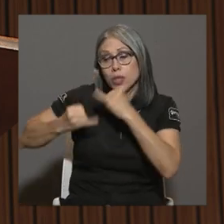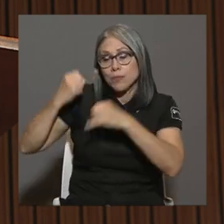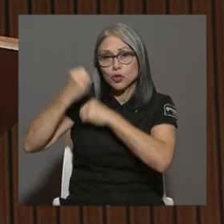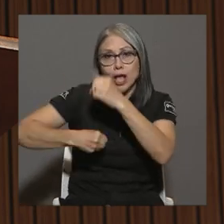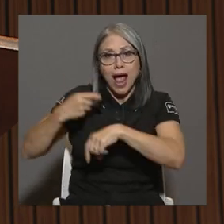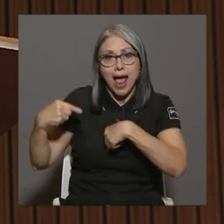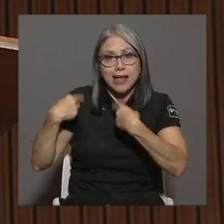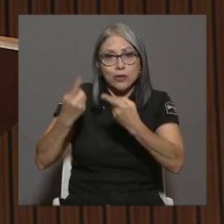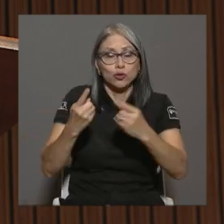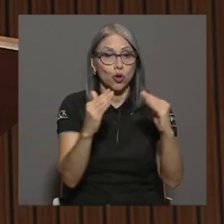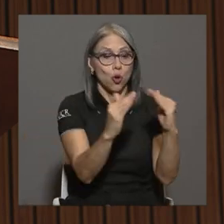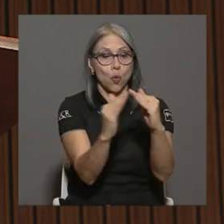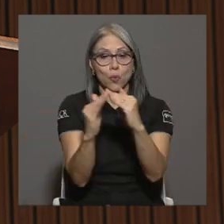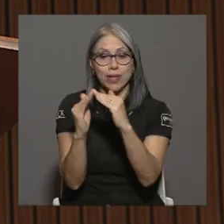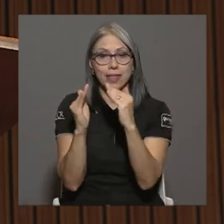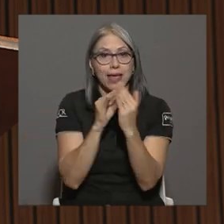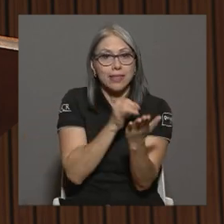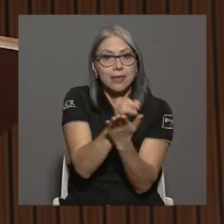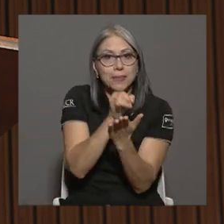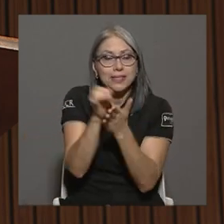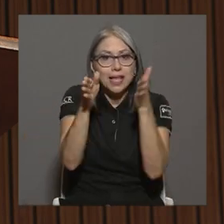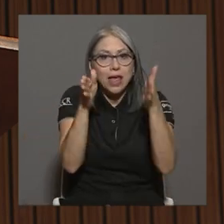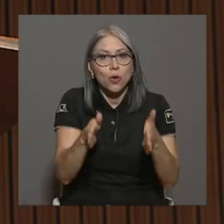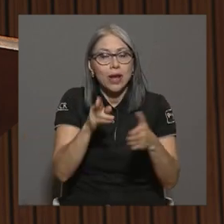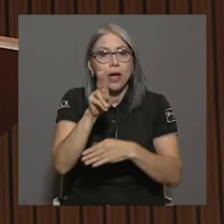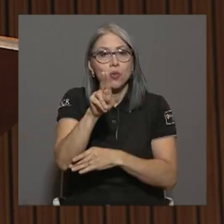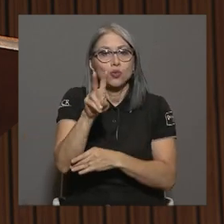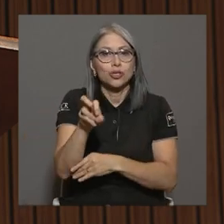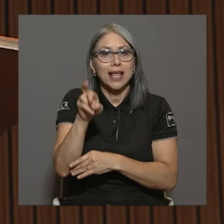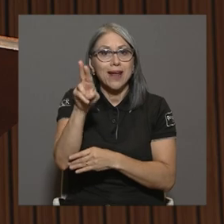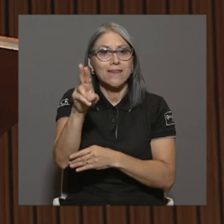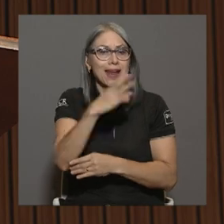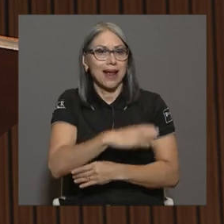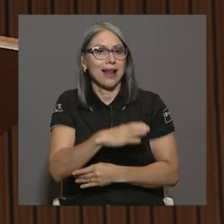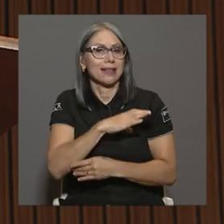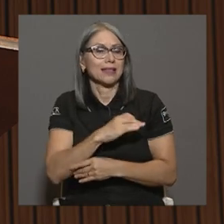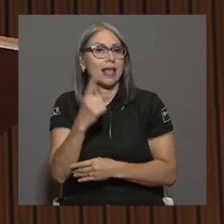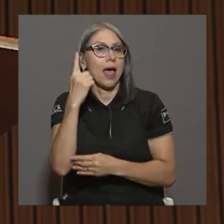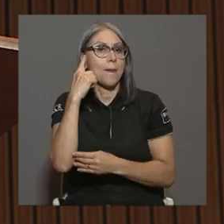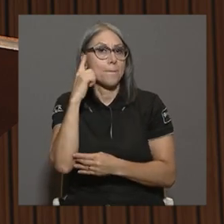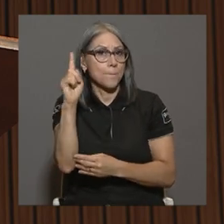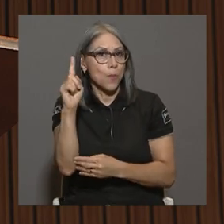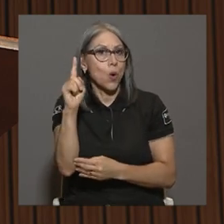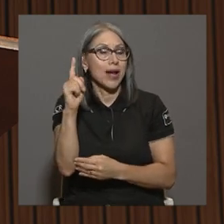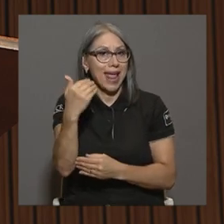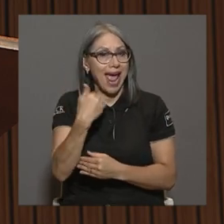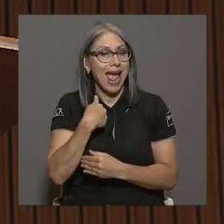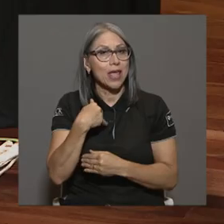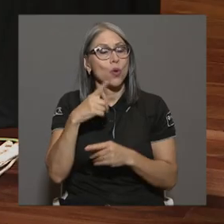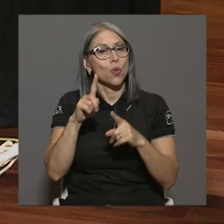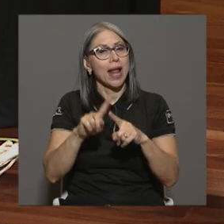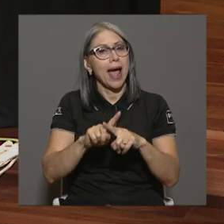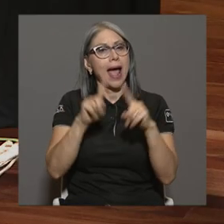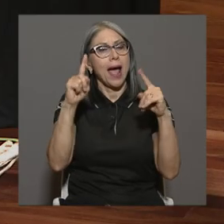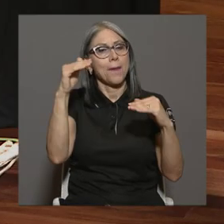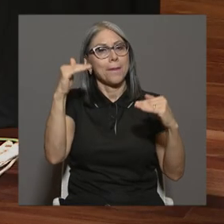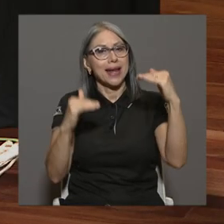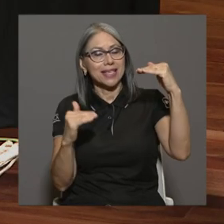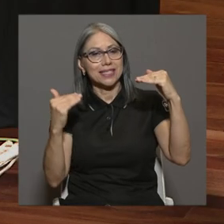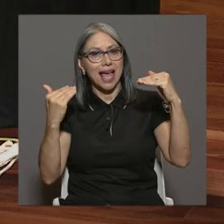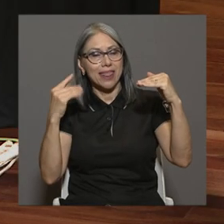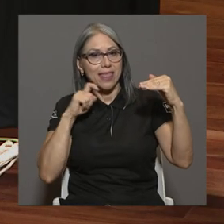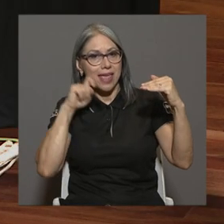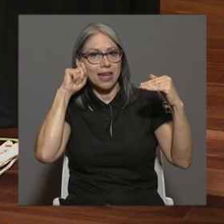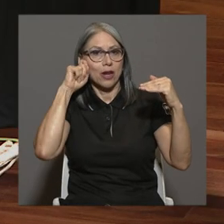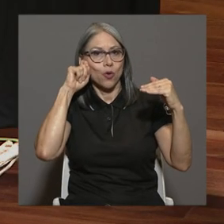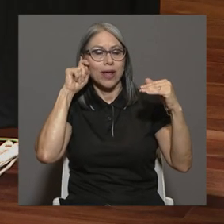comunidad investigadora de la UCR se ha caracterizado por presentar una brecha de género. Es necesario